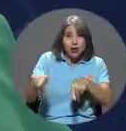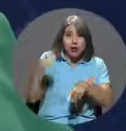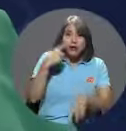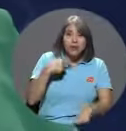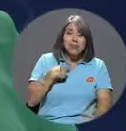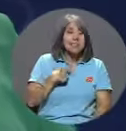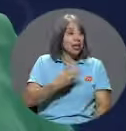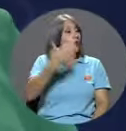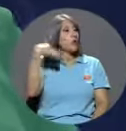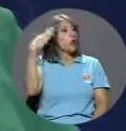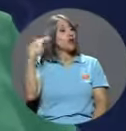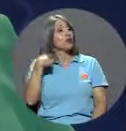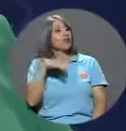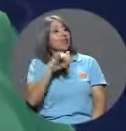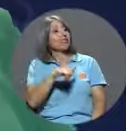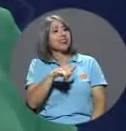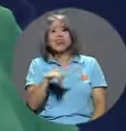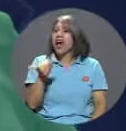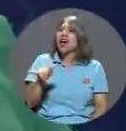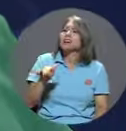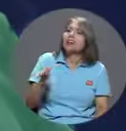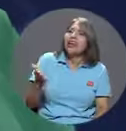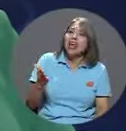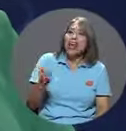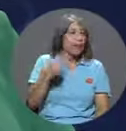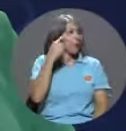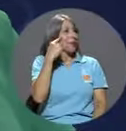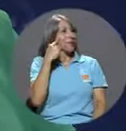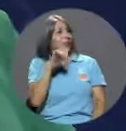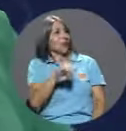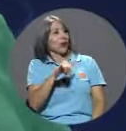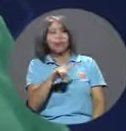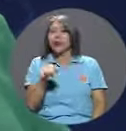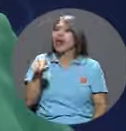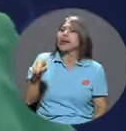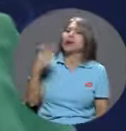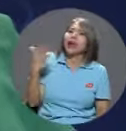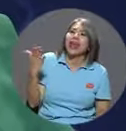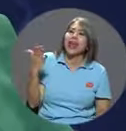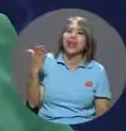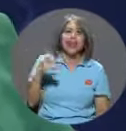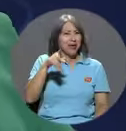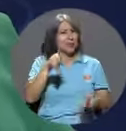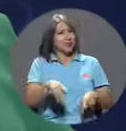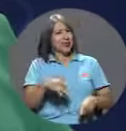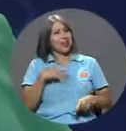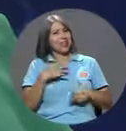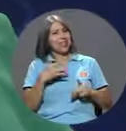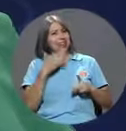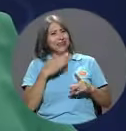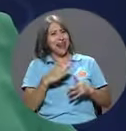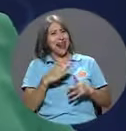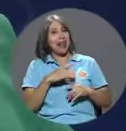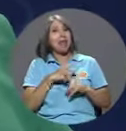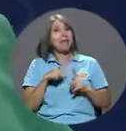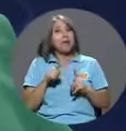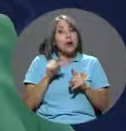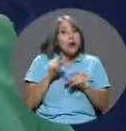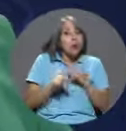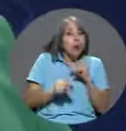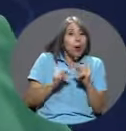cuando yo estaba así, así como, pensando eso, ¿eso qué? Y la persona se incomoda, pero con suavidad lo llevas